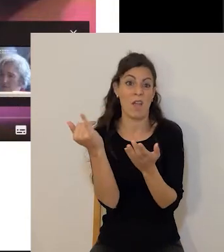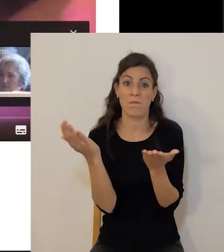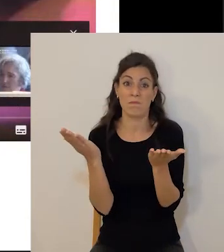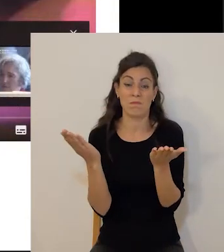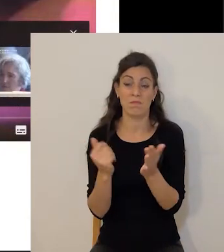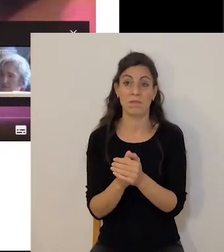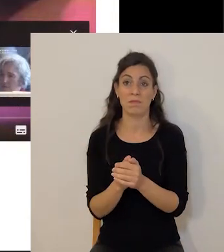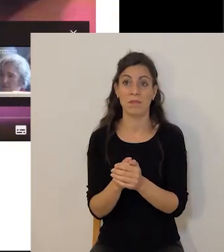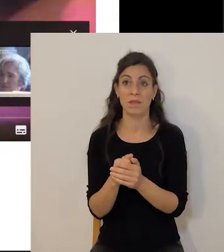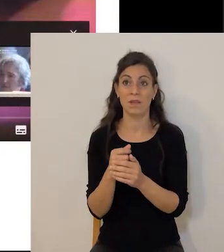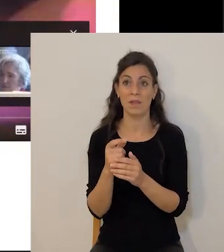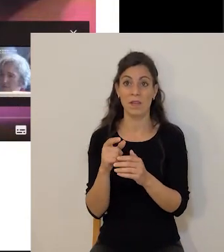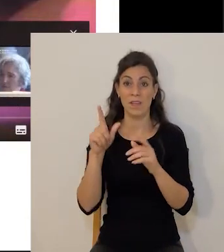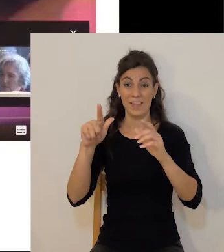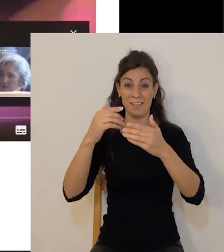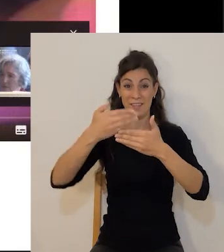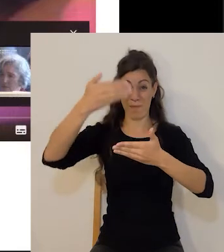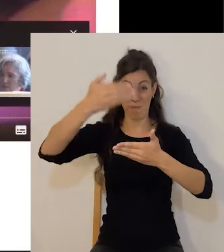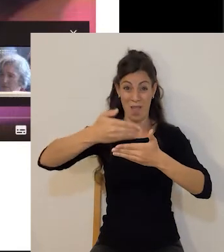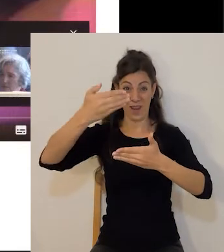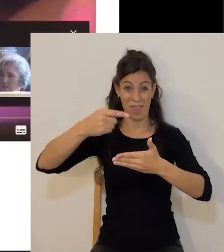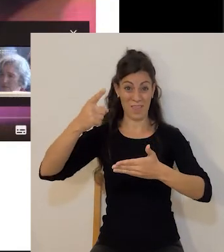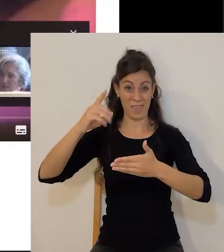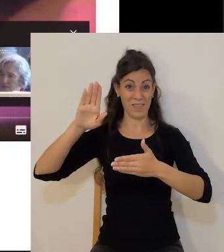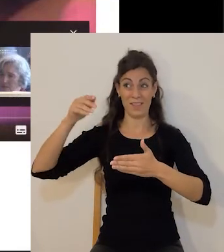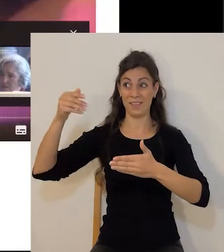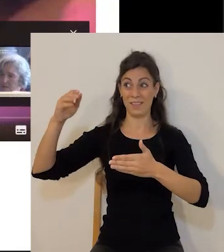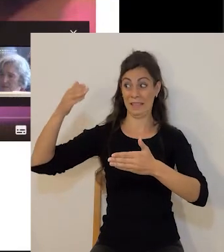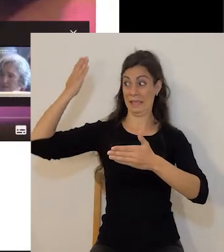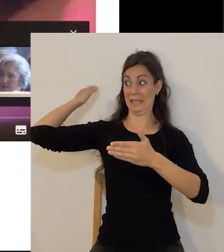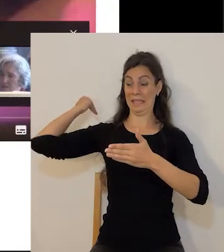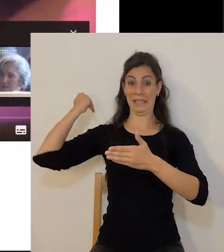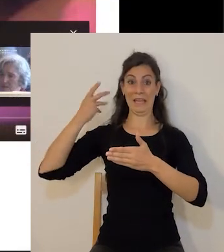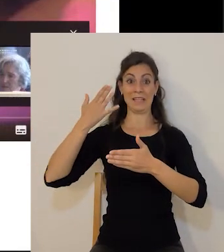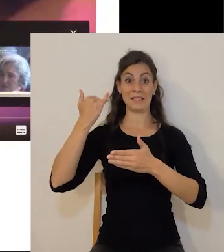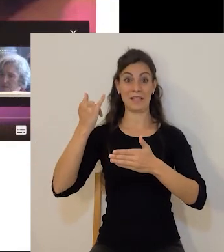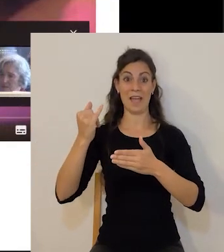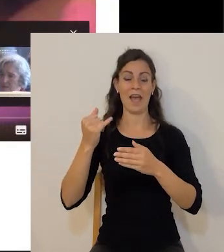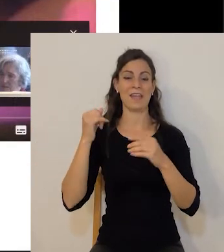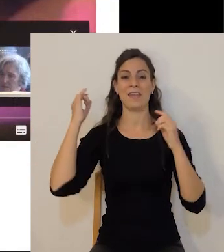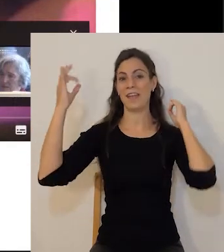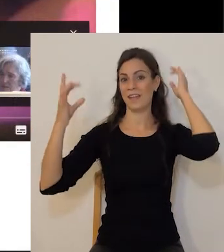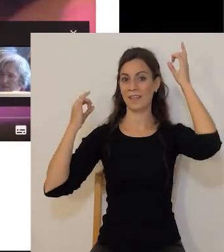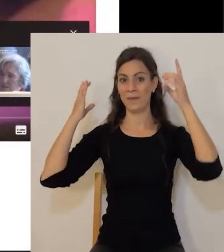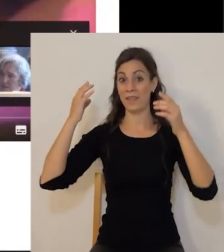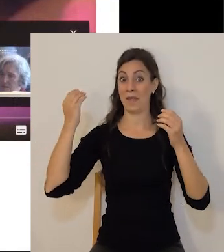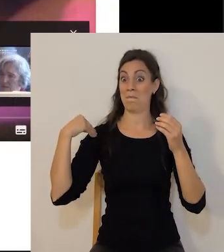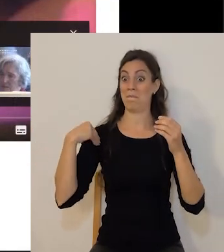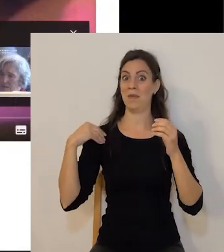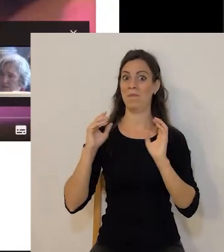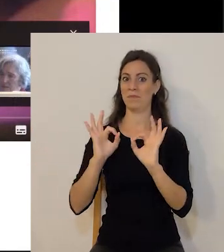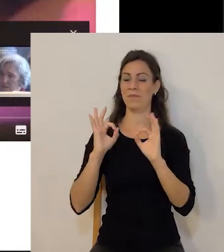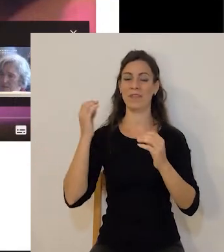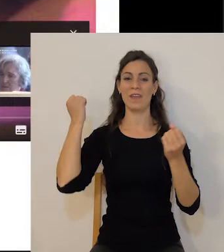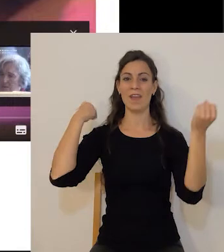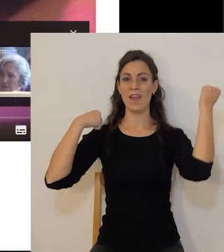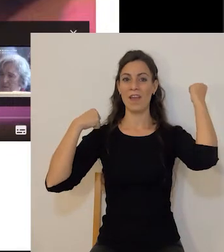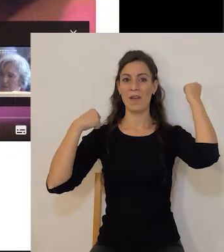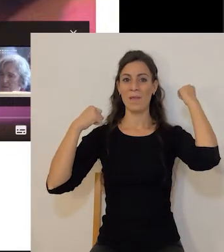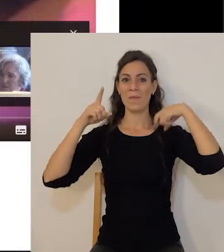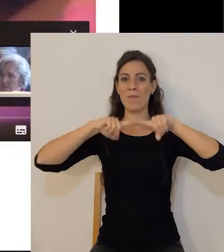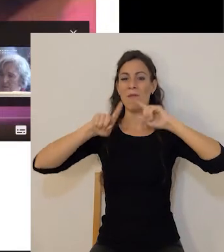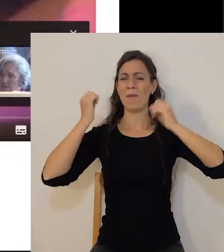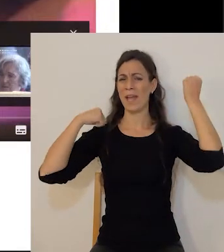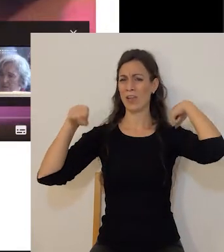mismo, detrás de esta pared, tenemos una actividad en la que tenemos una serie de niños con problemas de conducta inteligentes, con problemas